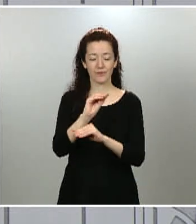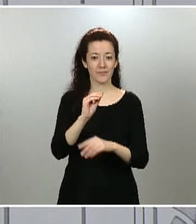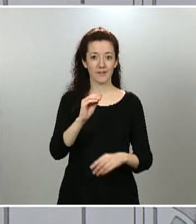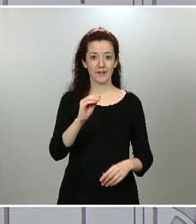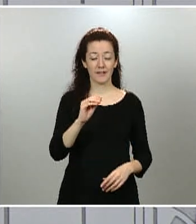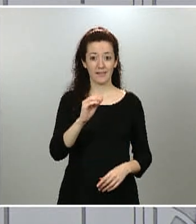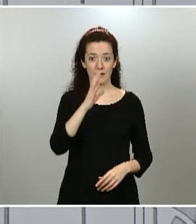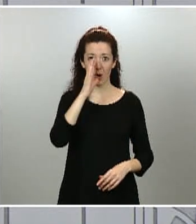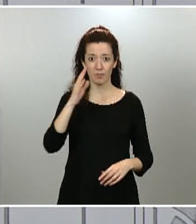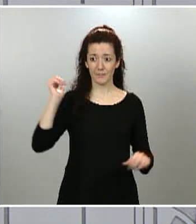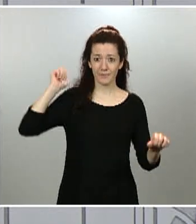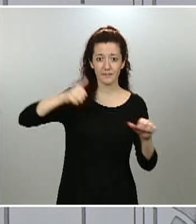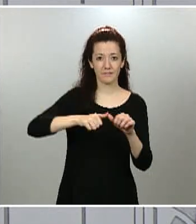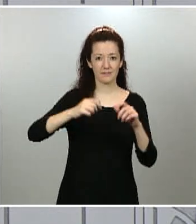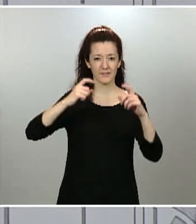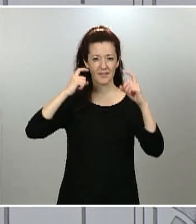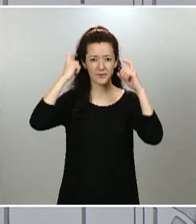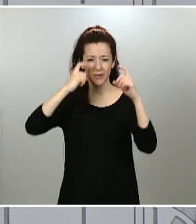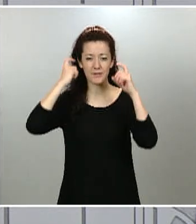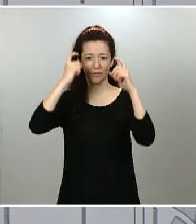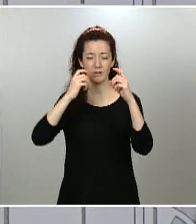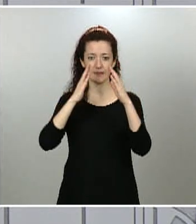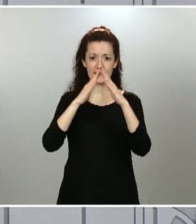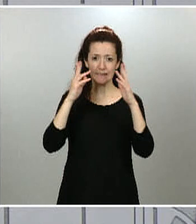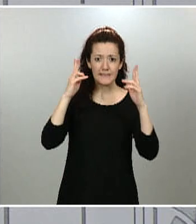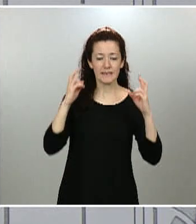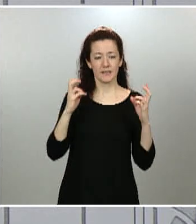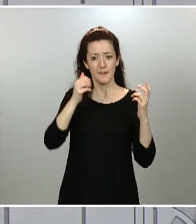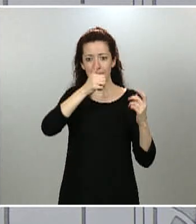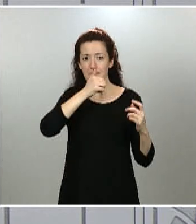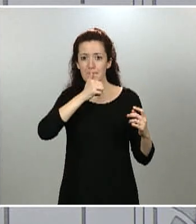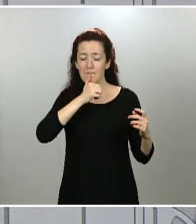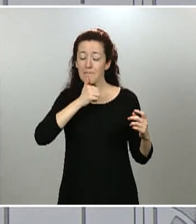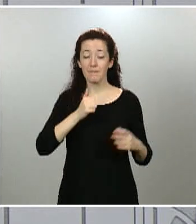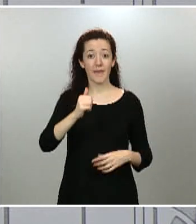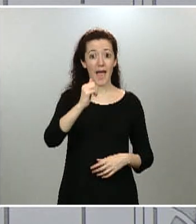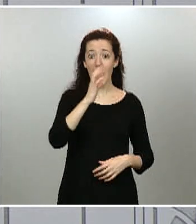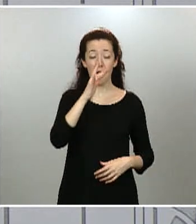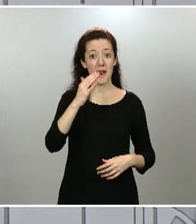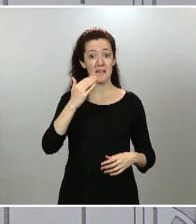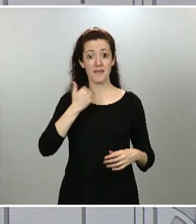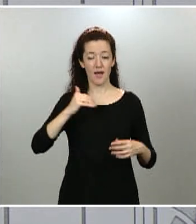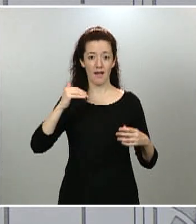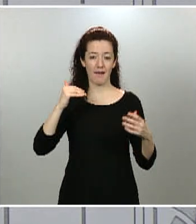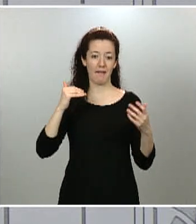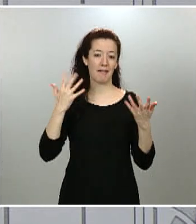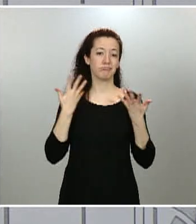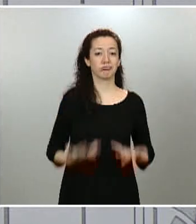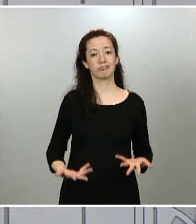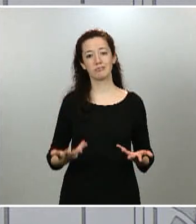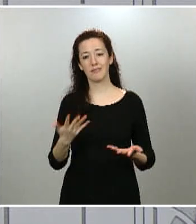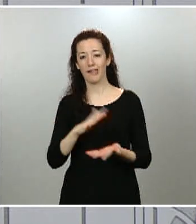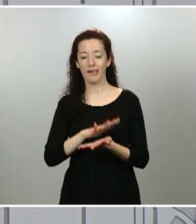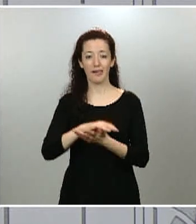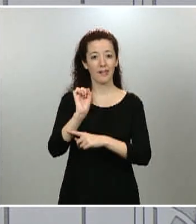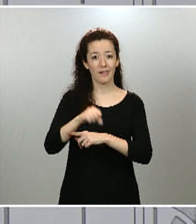este esfuerzo por correr un poco más de la cuenta en unos momentos críticos como en el que estamos sería